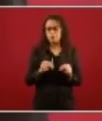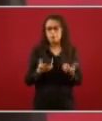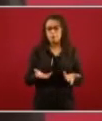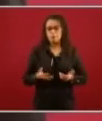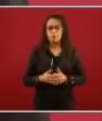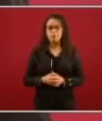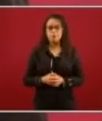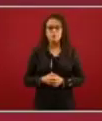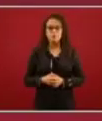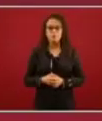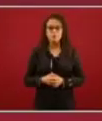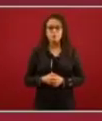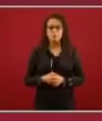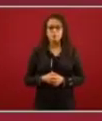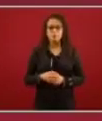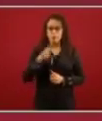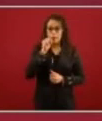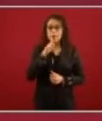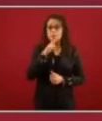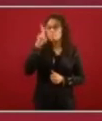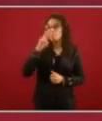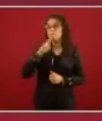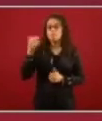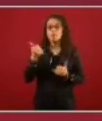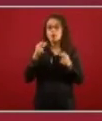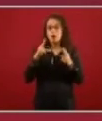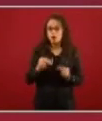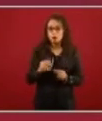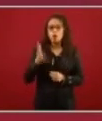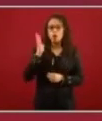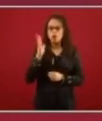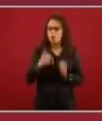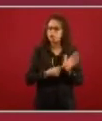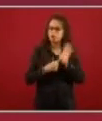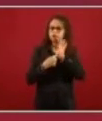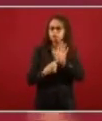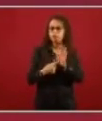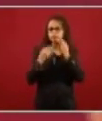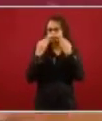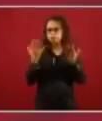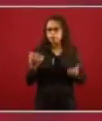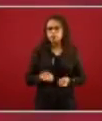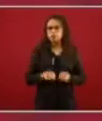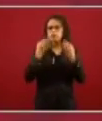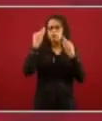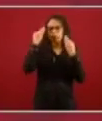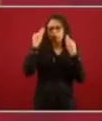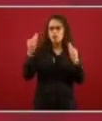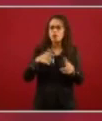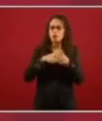son las mejores. Ya se demostró cuánto tiempo llevaron